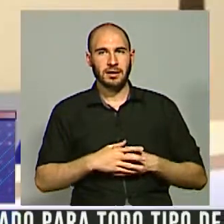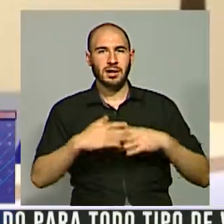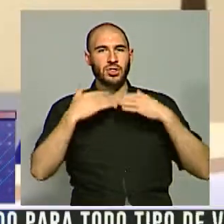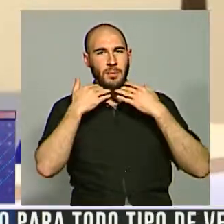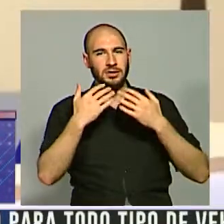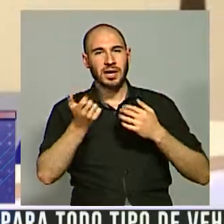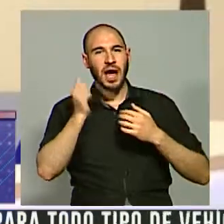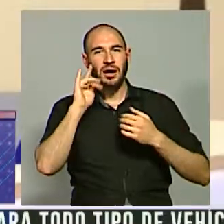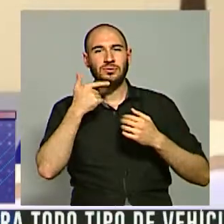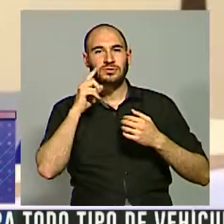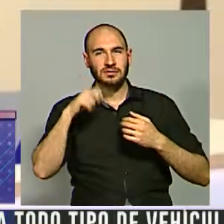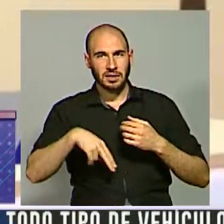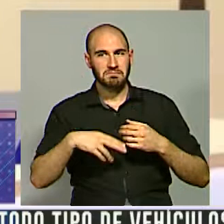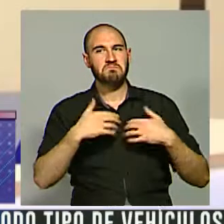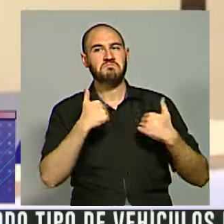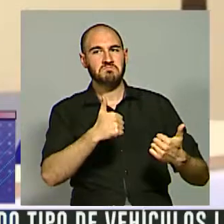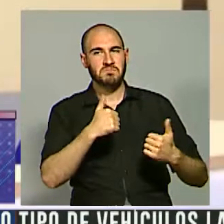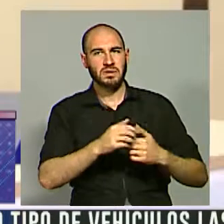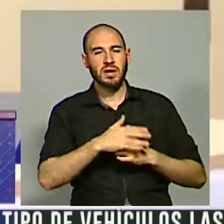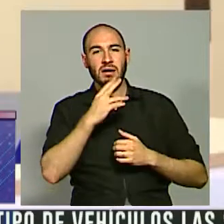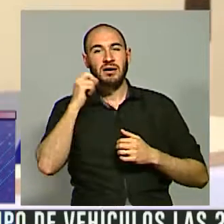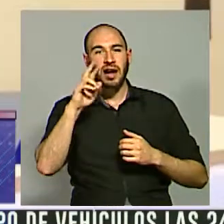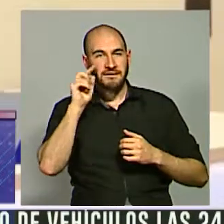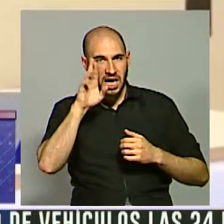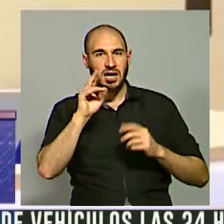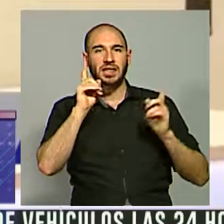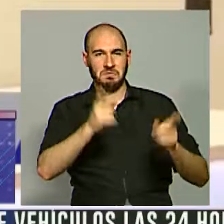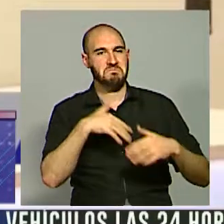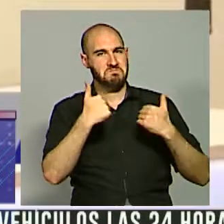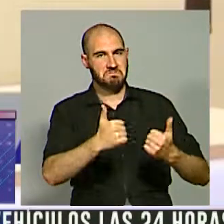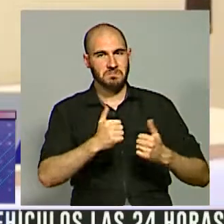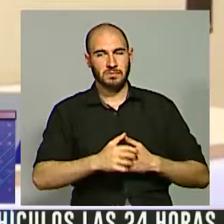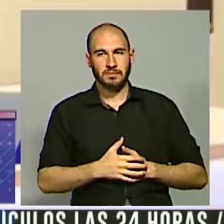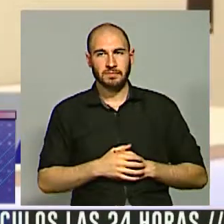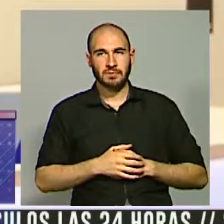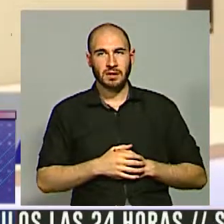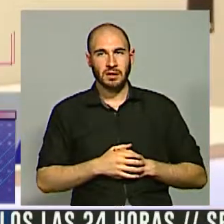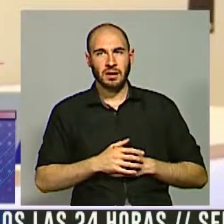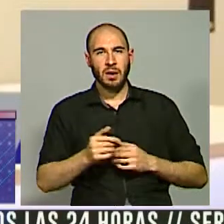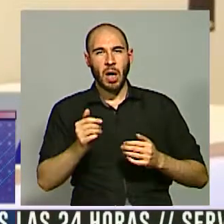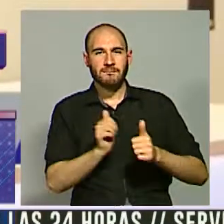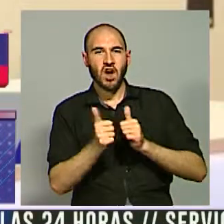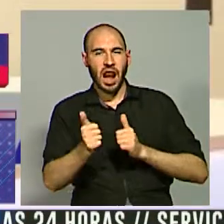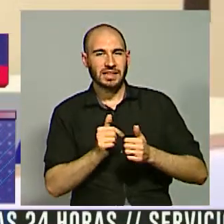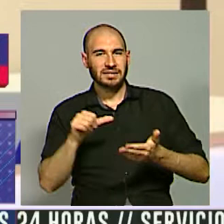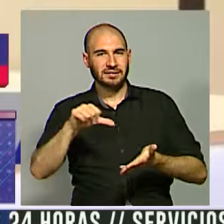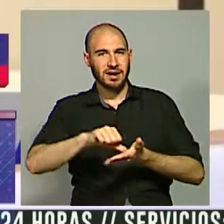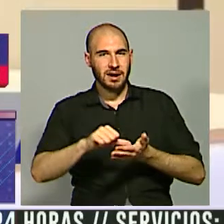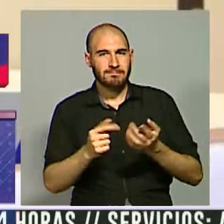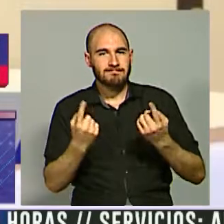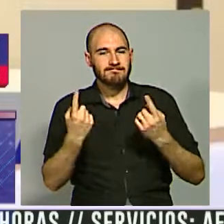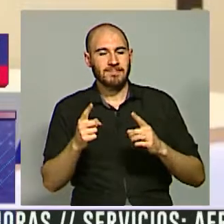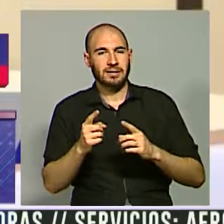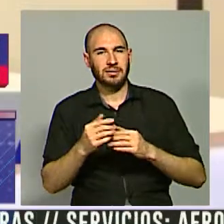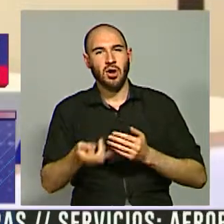que Agustín lo hizo muy bien y Jalil lo hizo muy bien también como volante central, pero queremos más o